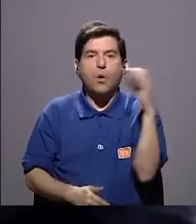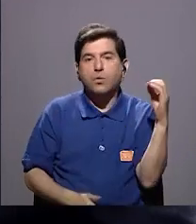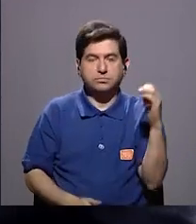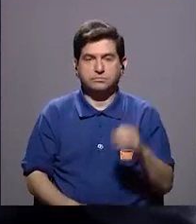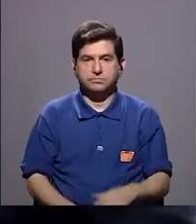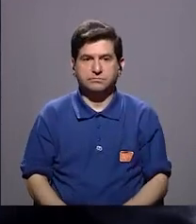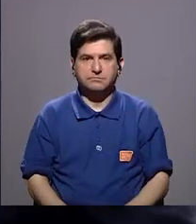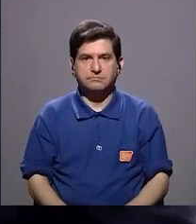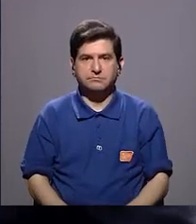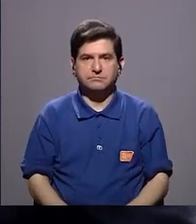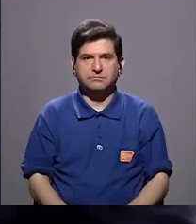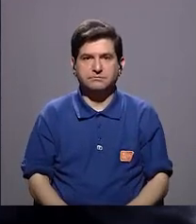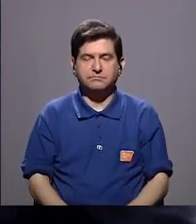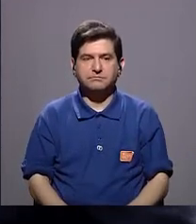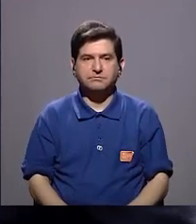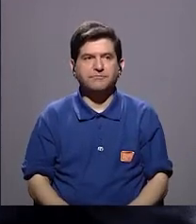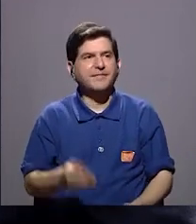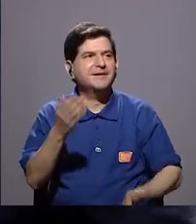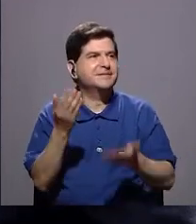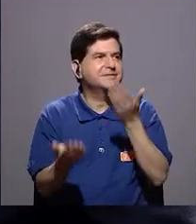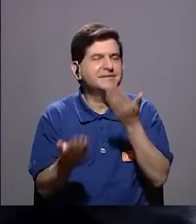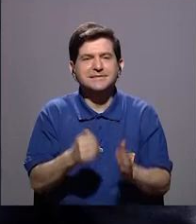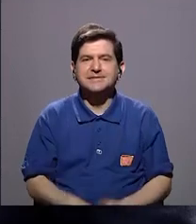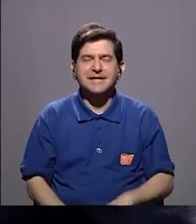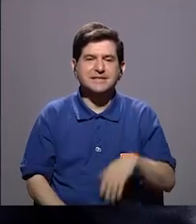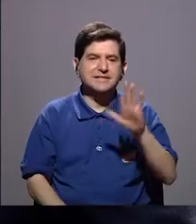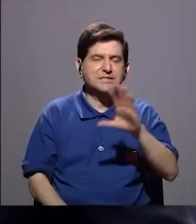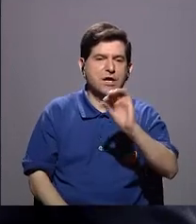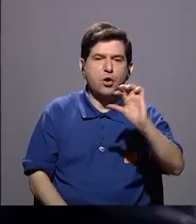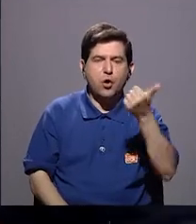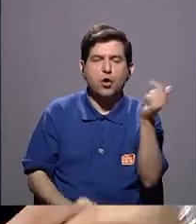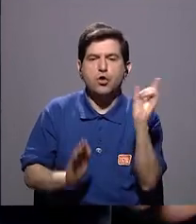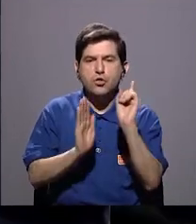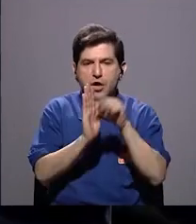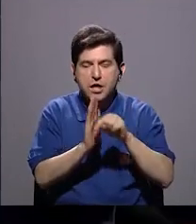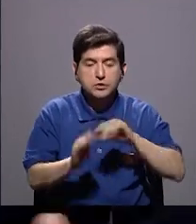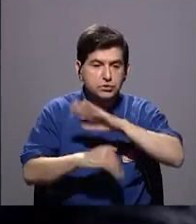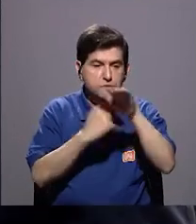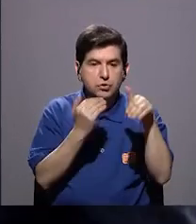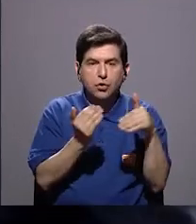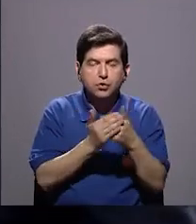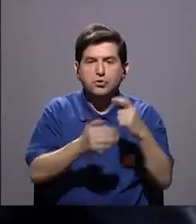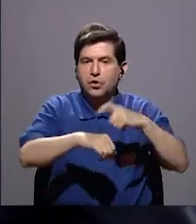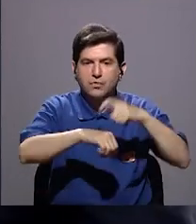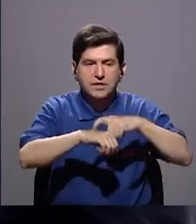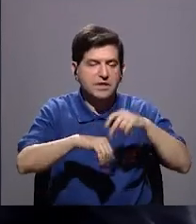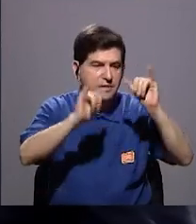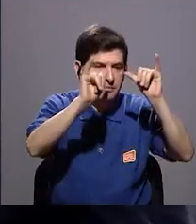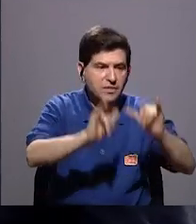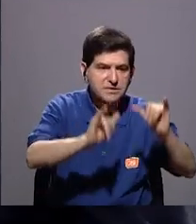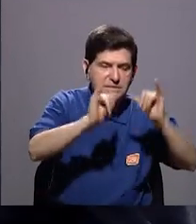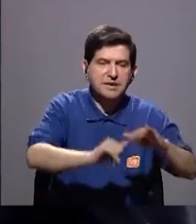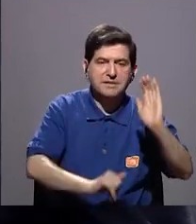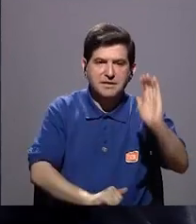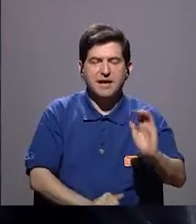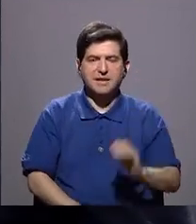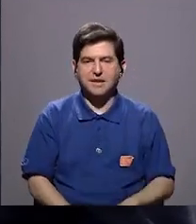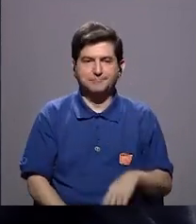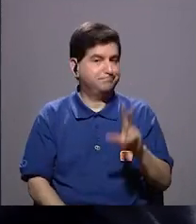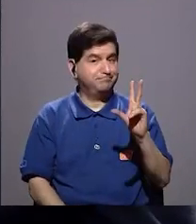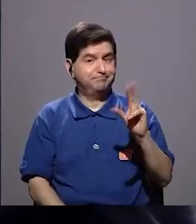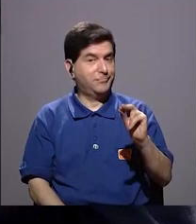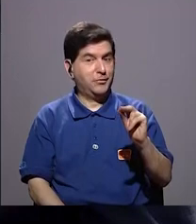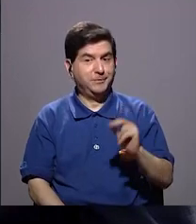son más de 5 o 10 minutos o toda la jornada que tiene que estar el niño, ya ahí nos habla de que